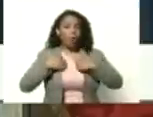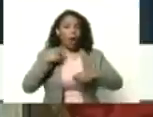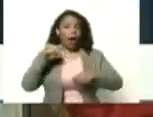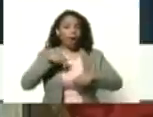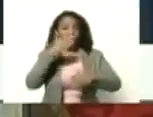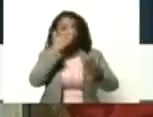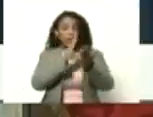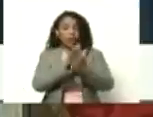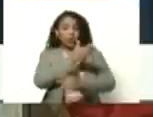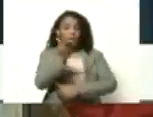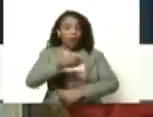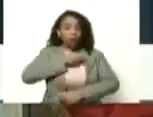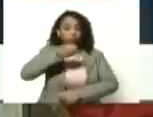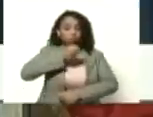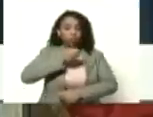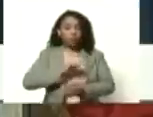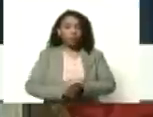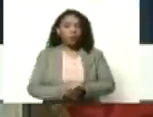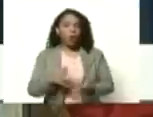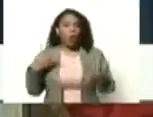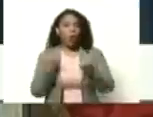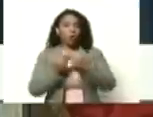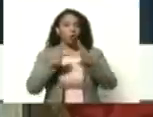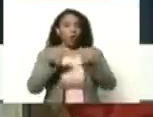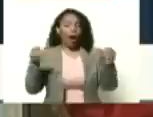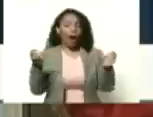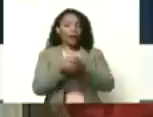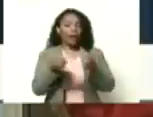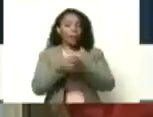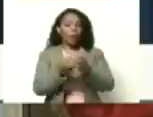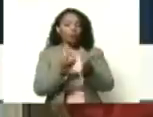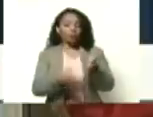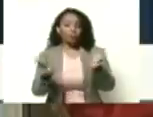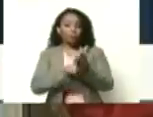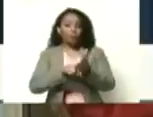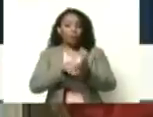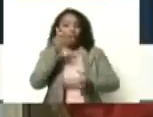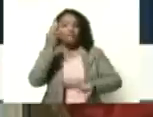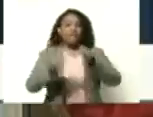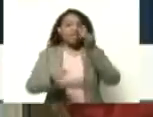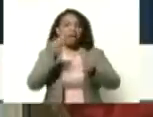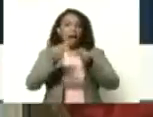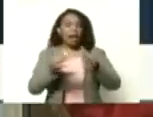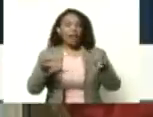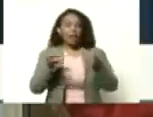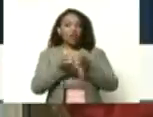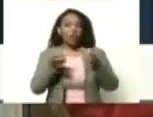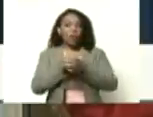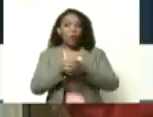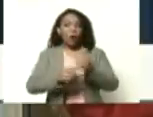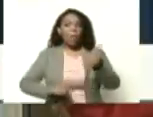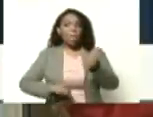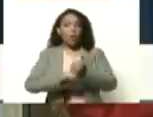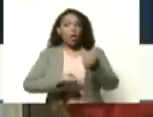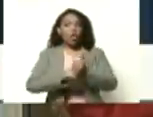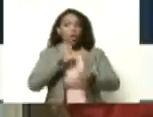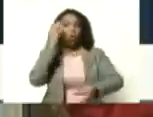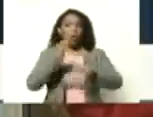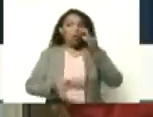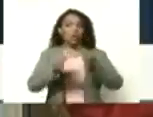frente a ustedes junto con todo el equipo repito de fiscales y de órganos auxiliares de justicia